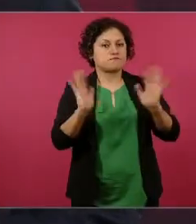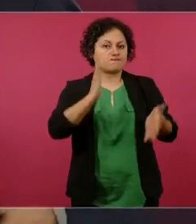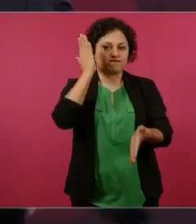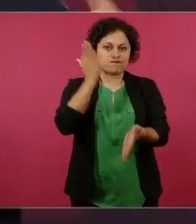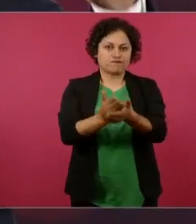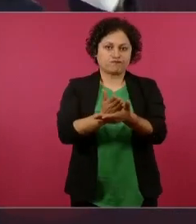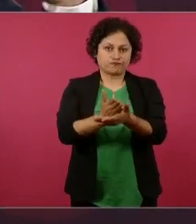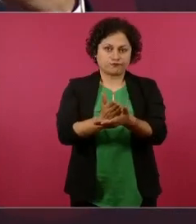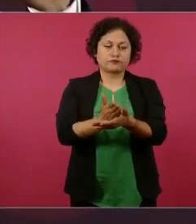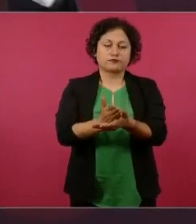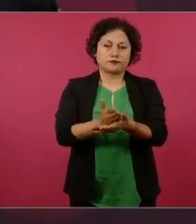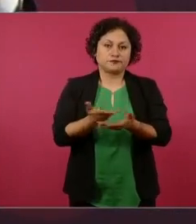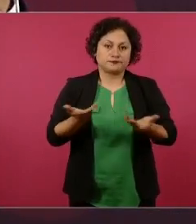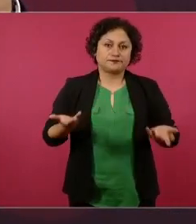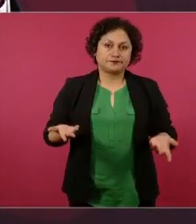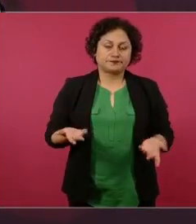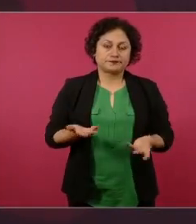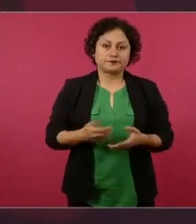desde luego